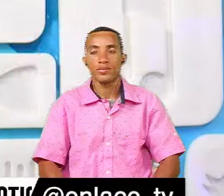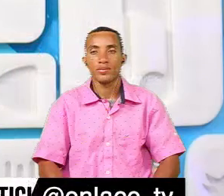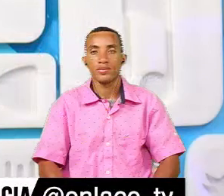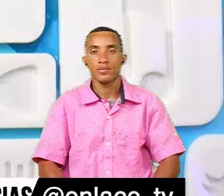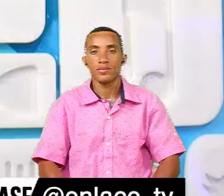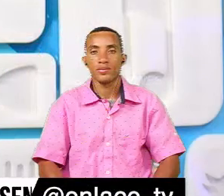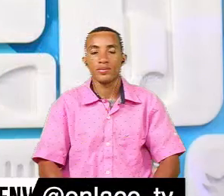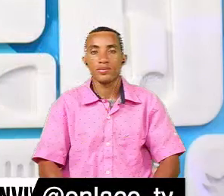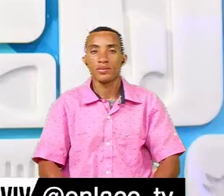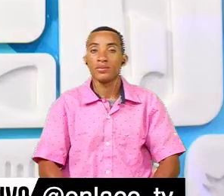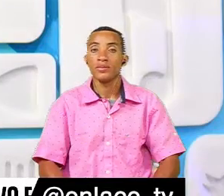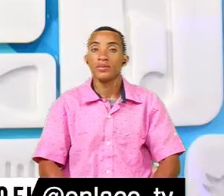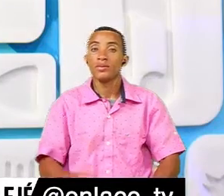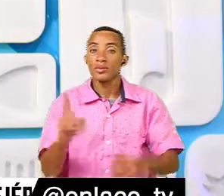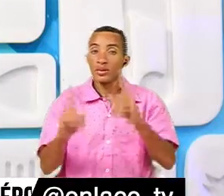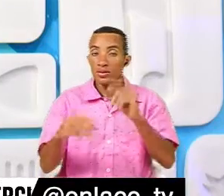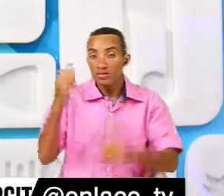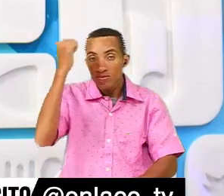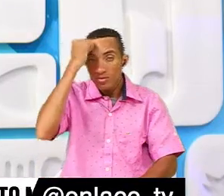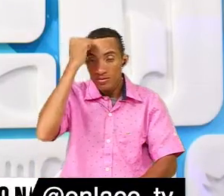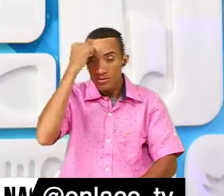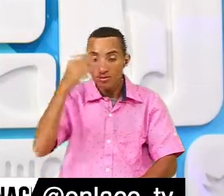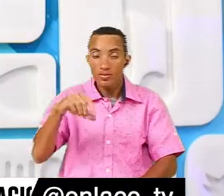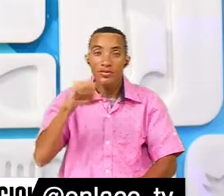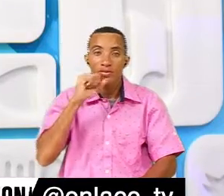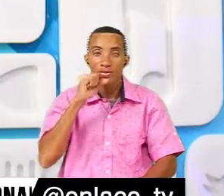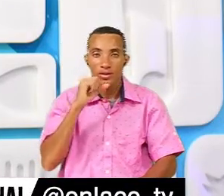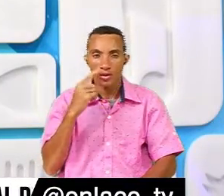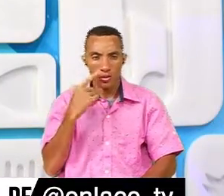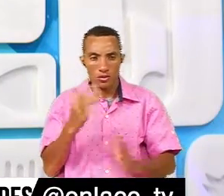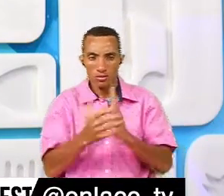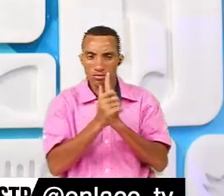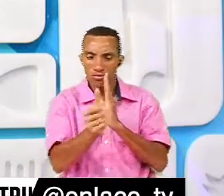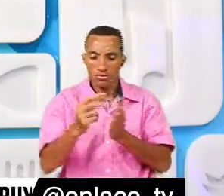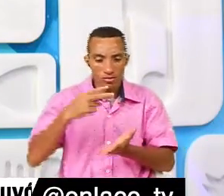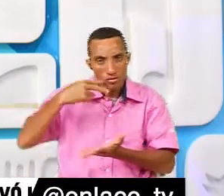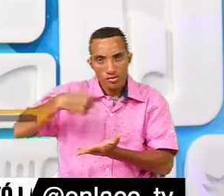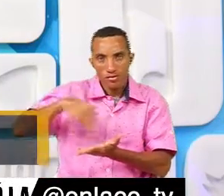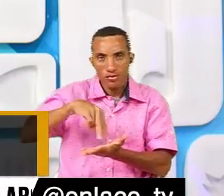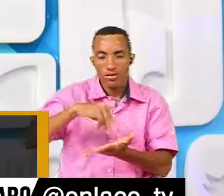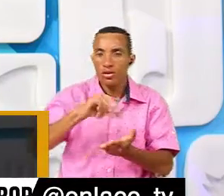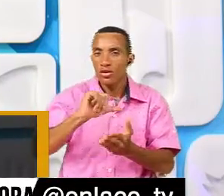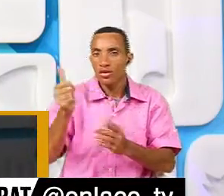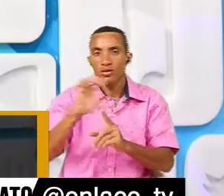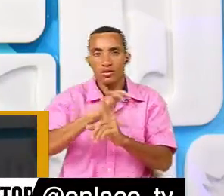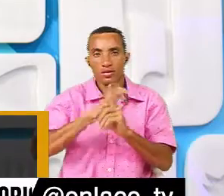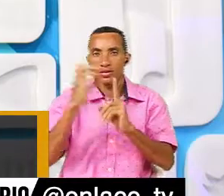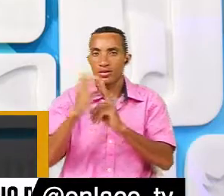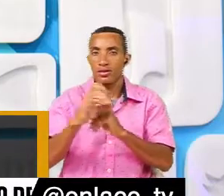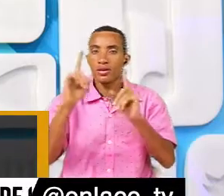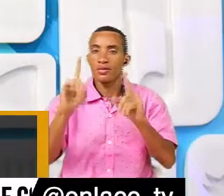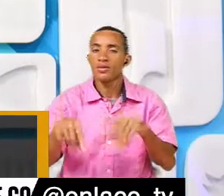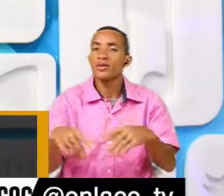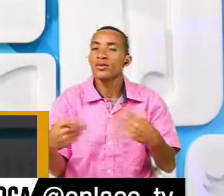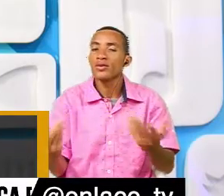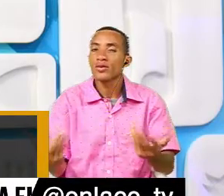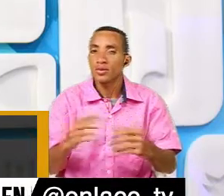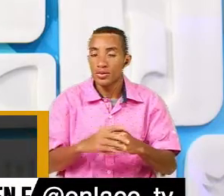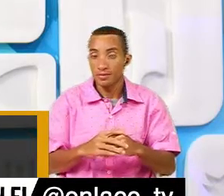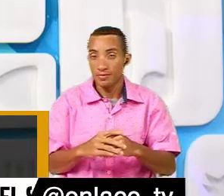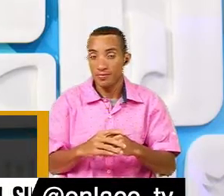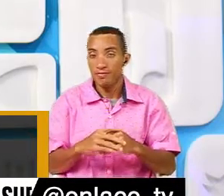Docentes barranqueños mostraron su habilidad en el baile y también en otros ámbitos culturales. Lo hicieron a través de un evento de